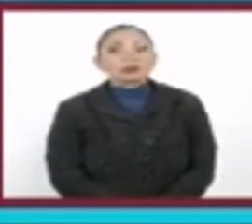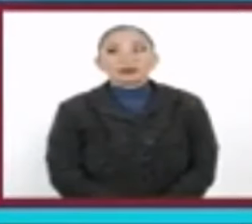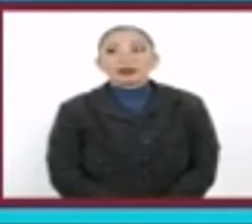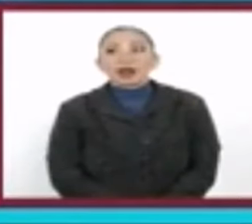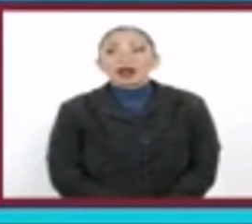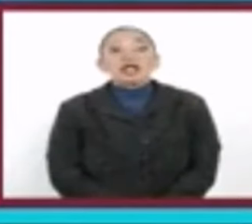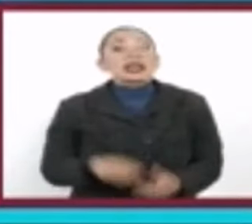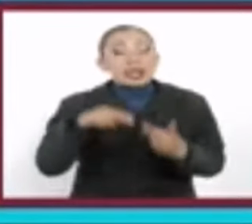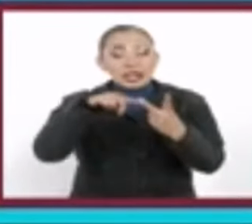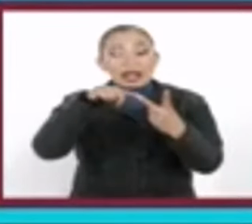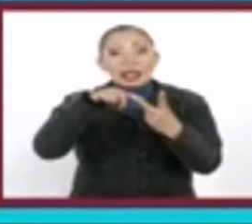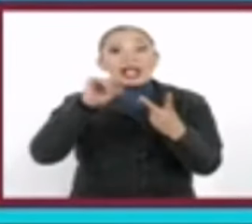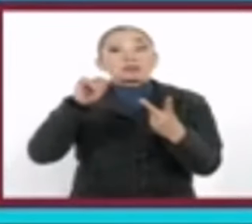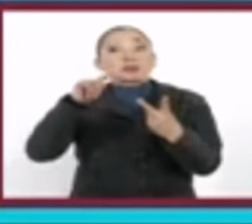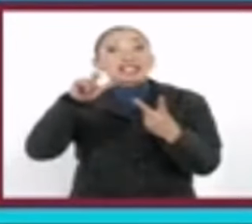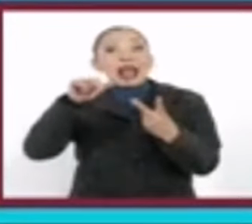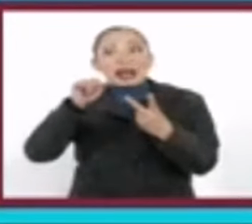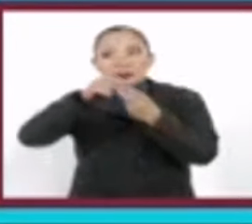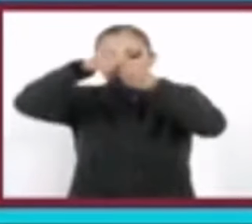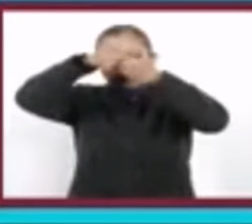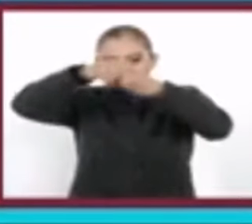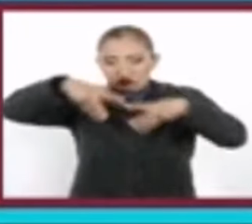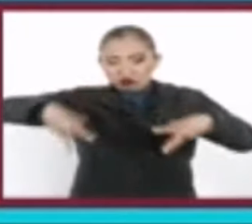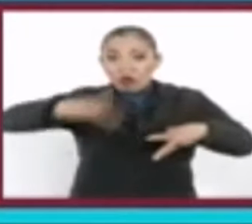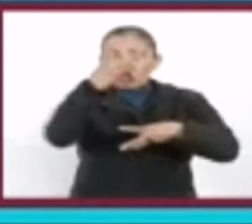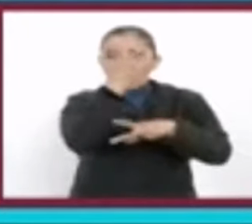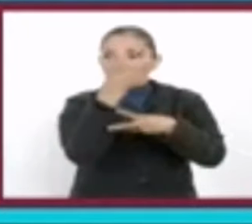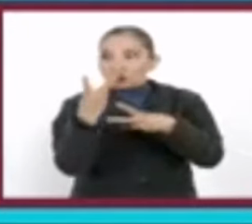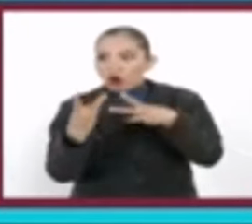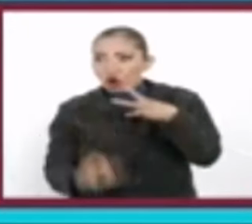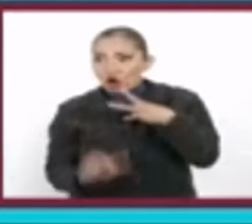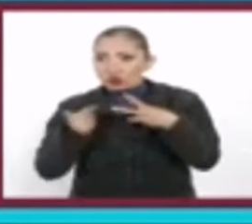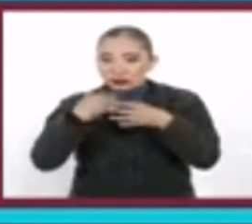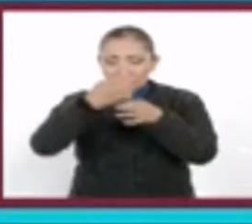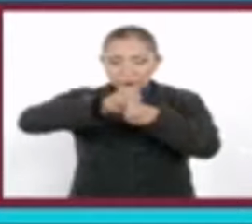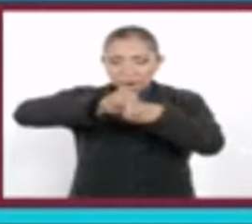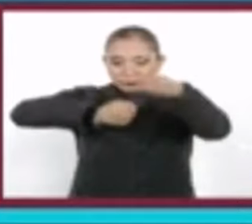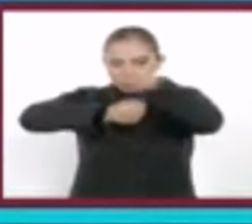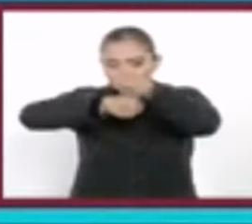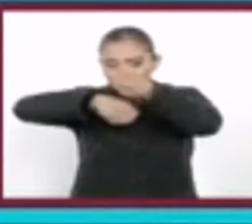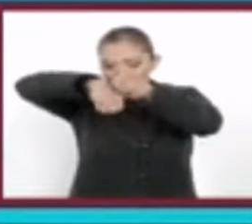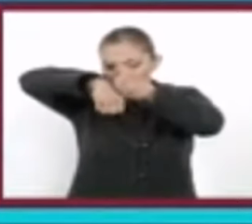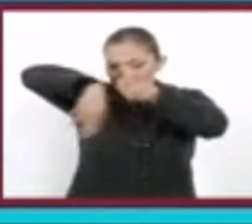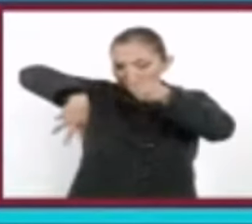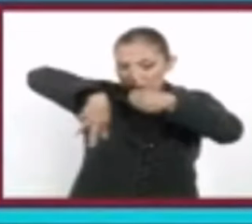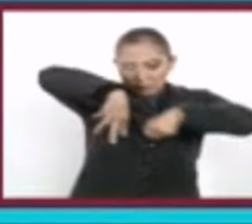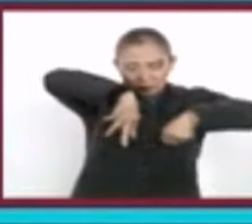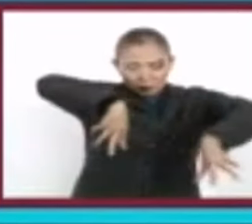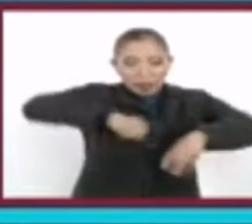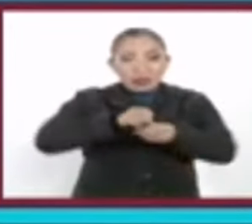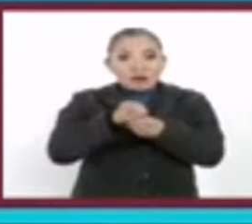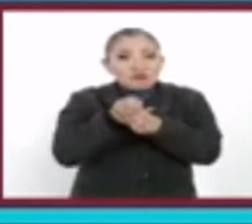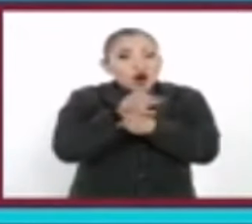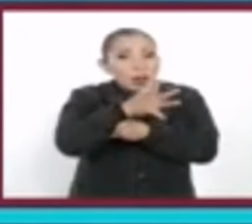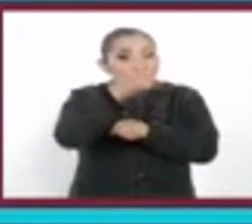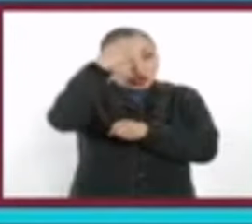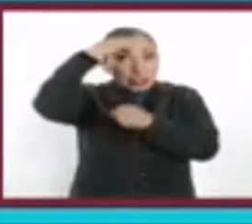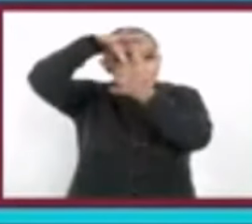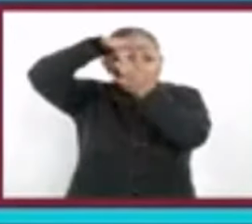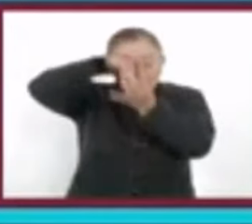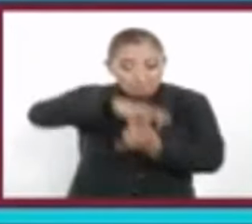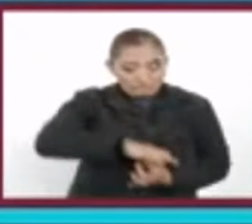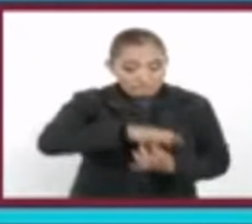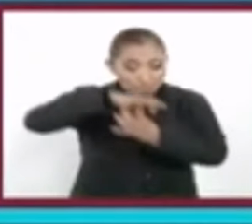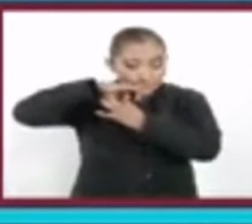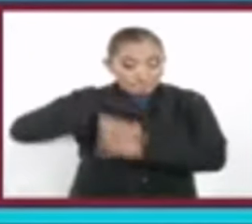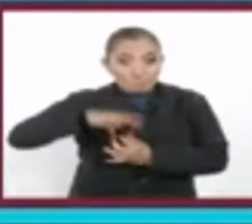Y los nervios espinales, que están ramificados en pares por las vértebras de la columna vertebral y que conducen la información del cerebro a